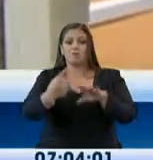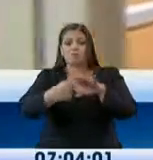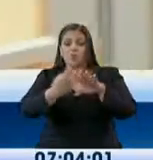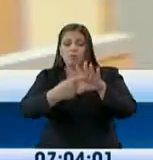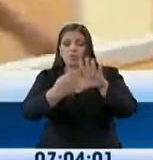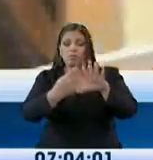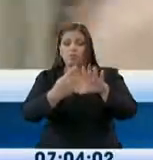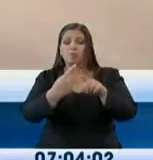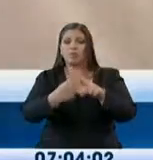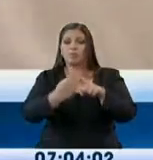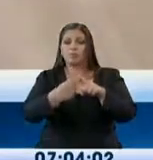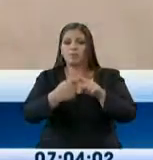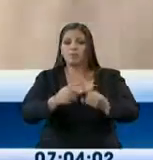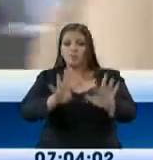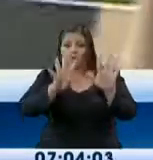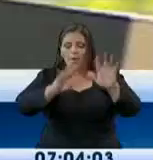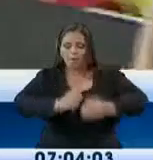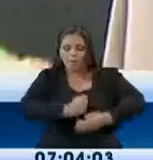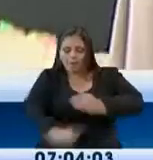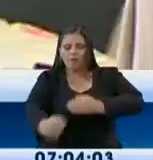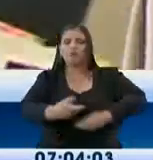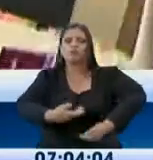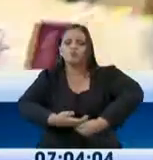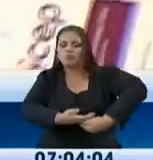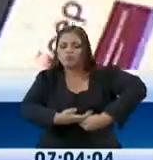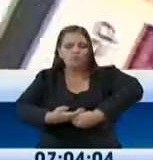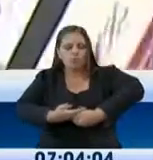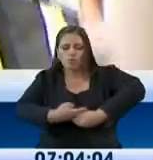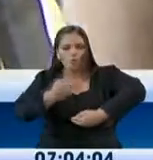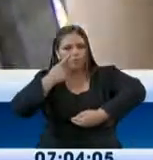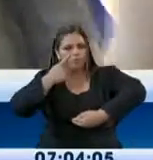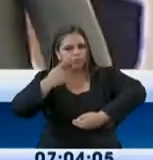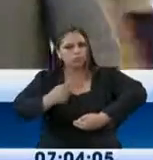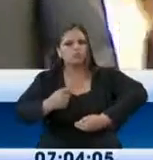agente del Ministerio Público emita su dictamen, que puede